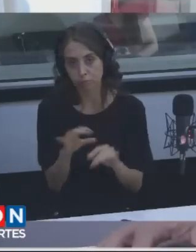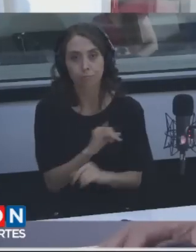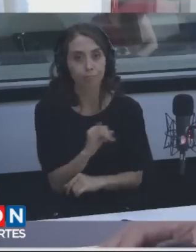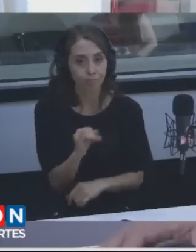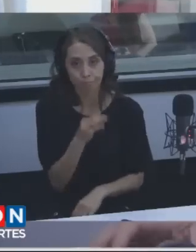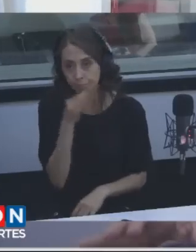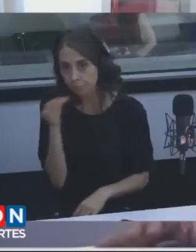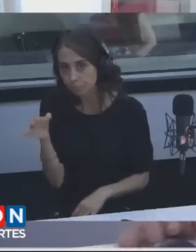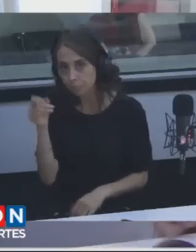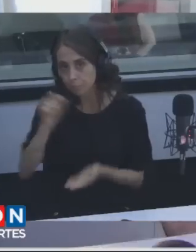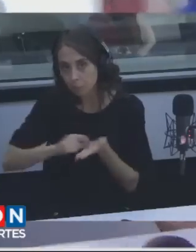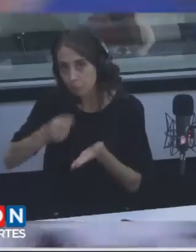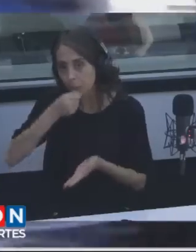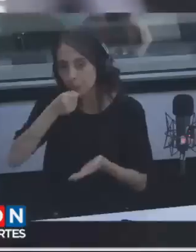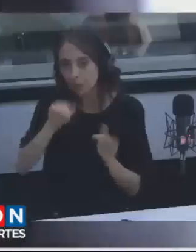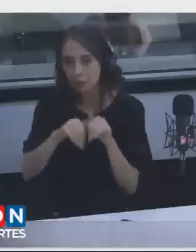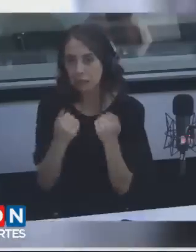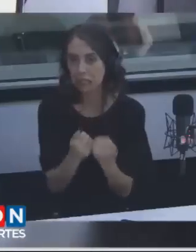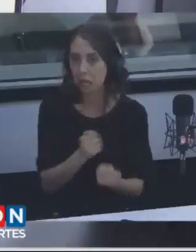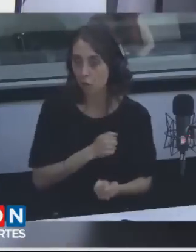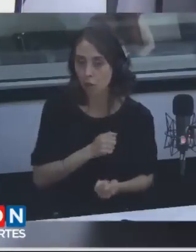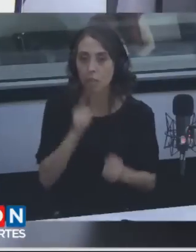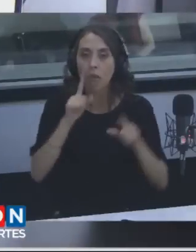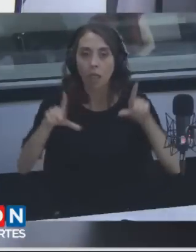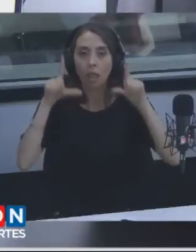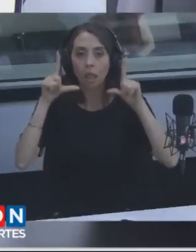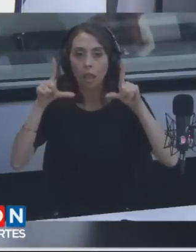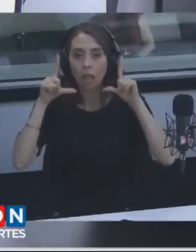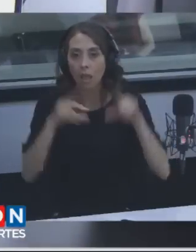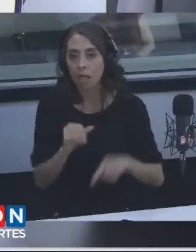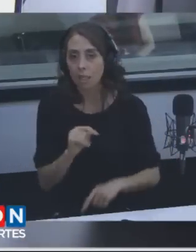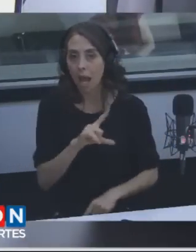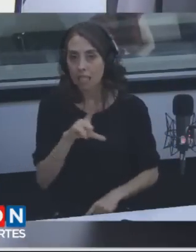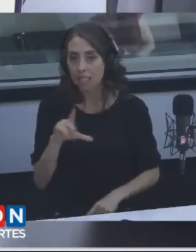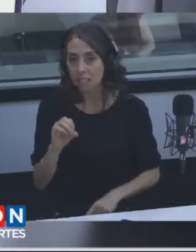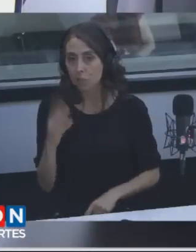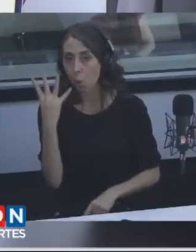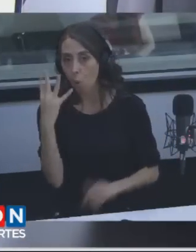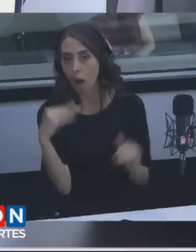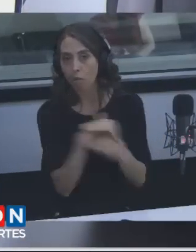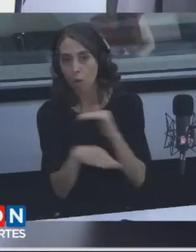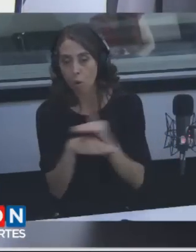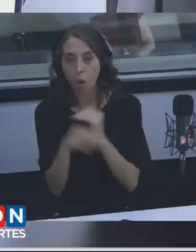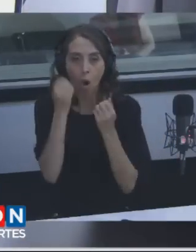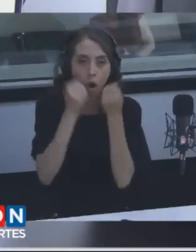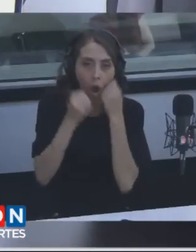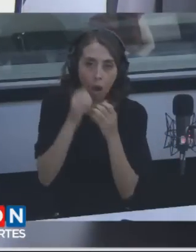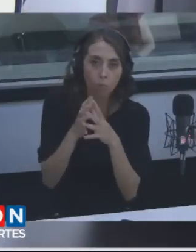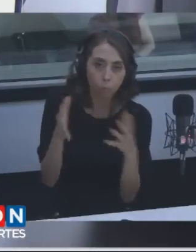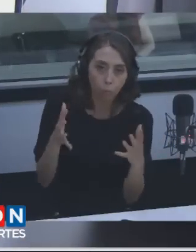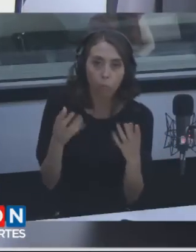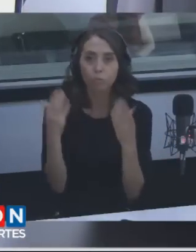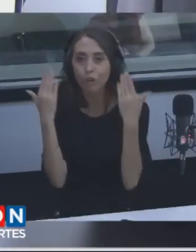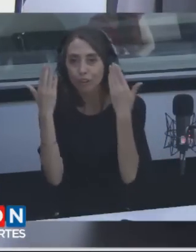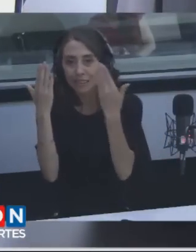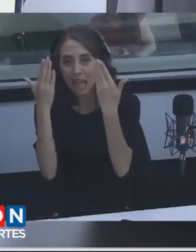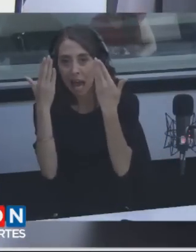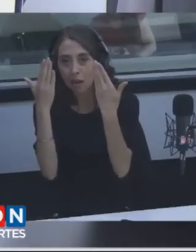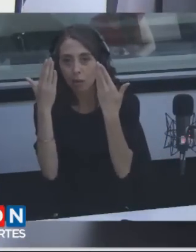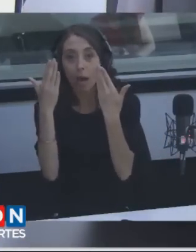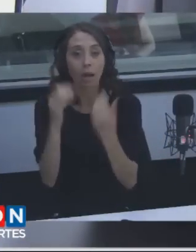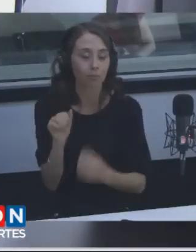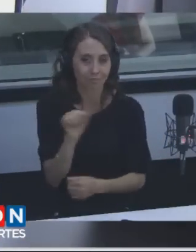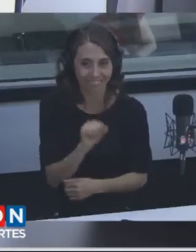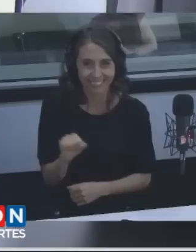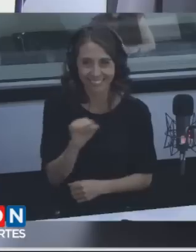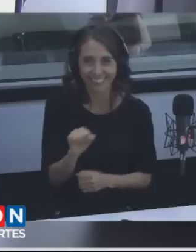Tiquitiqui, a San Carlos de Apoquindo, porque tenemos que hablar, como no, de la gran figura, el Nico Castillo, autor de cuatro goles. Hay mucho cariño y hay mucho saludo para Andrea